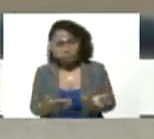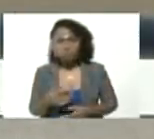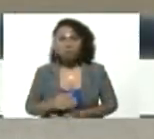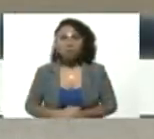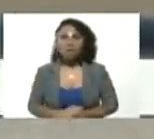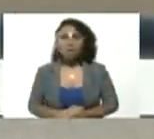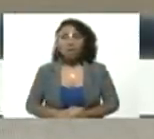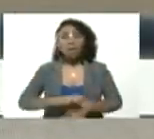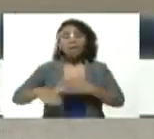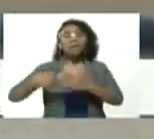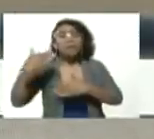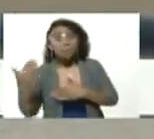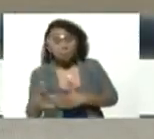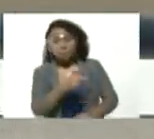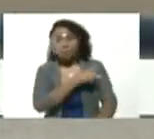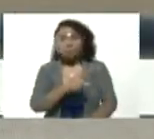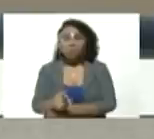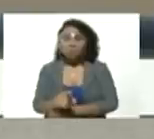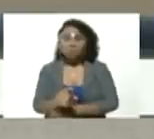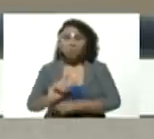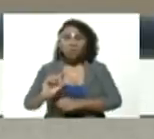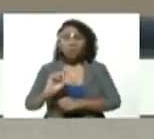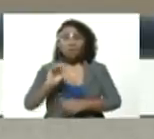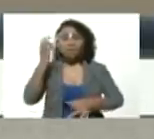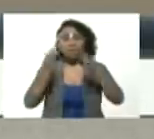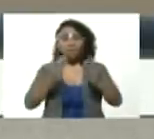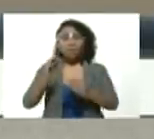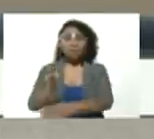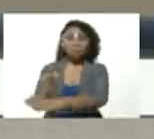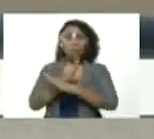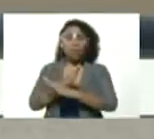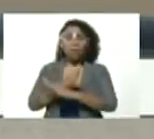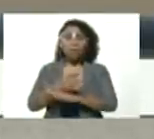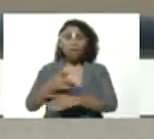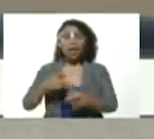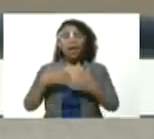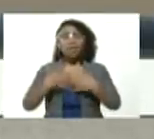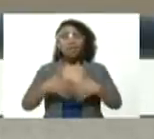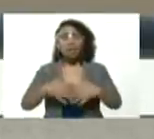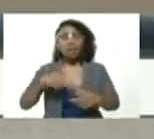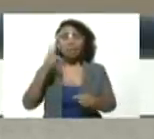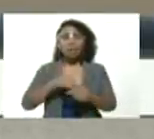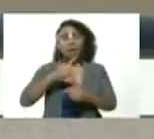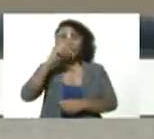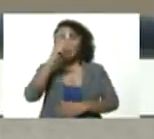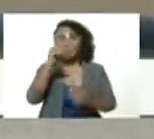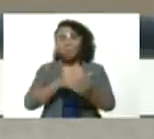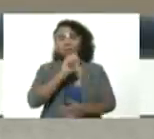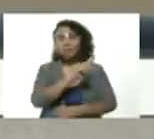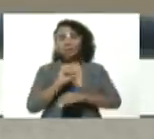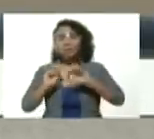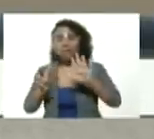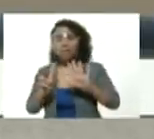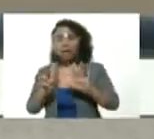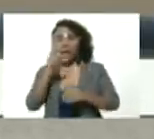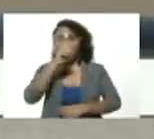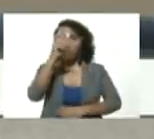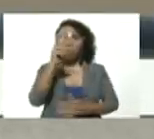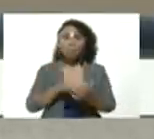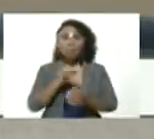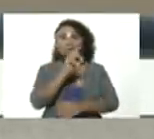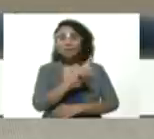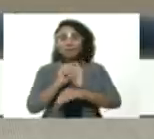ejecutivas donde inicia el bloqueo a la industria petrolera en el año 2017, en el año 2018, en el